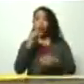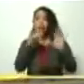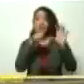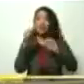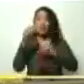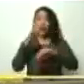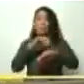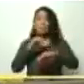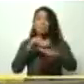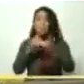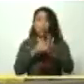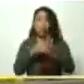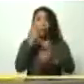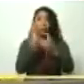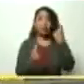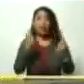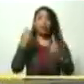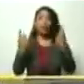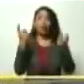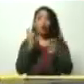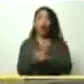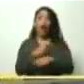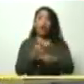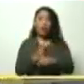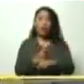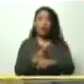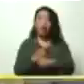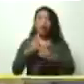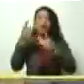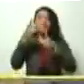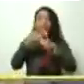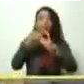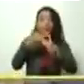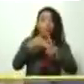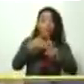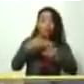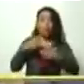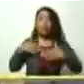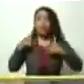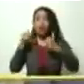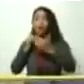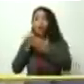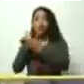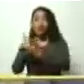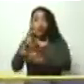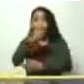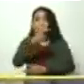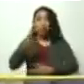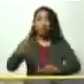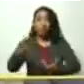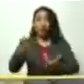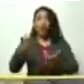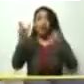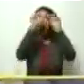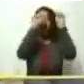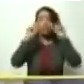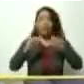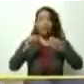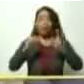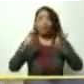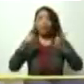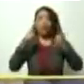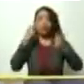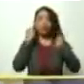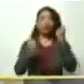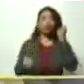pacientes con cáncer tratamiento para pacientes VIH-SIDA vamos a recuperar todo el sistema de radioterapia a